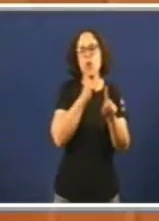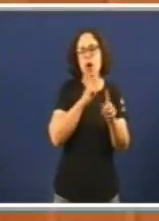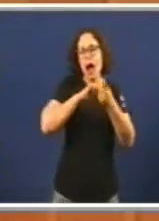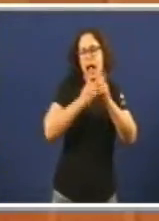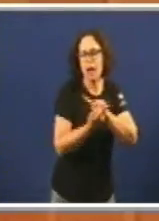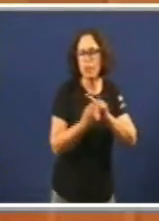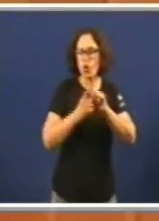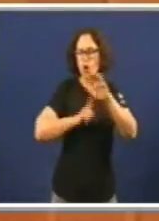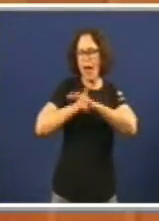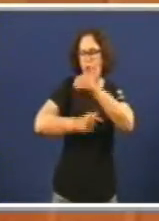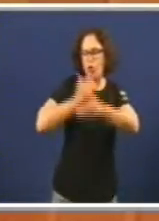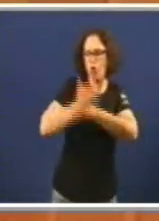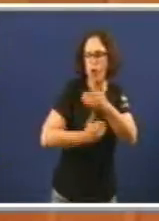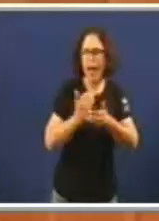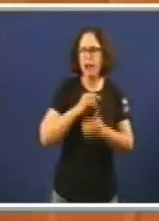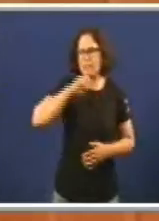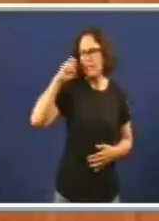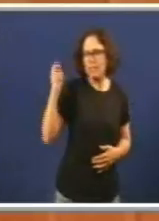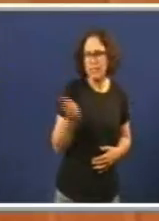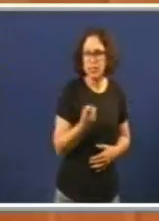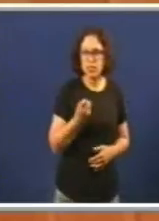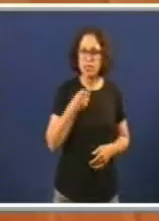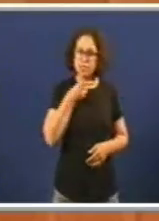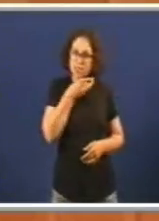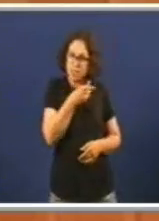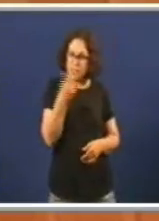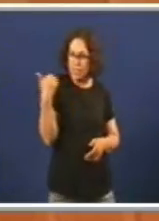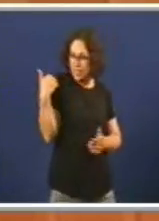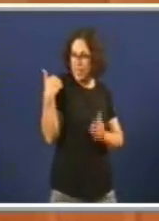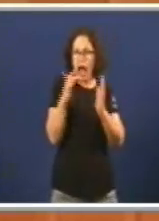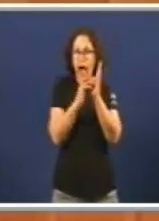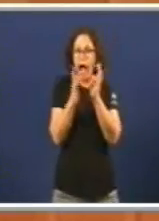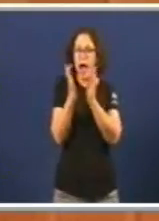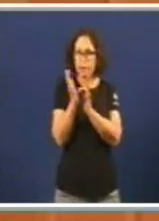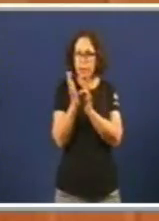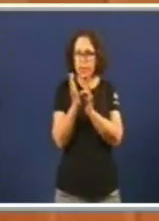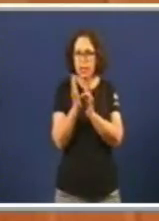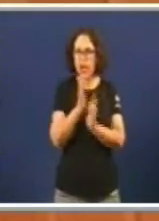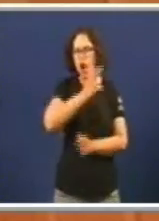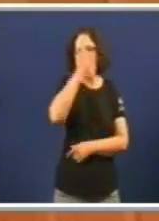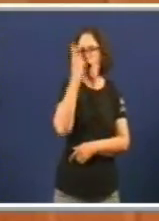os Pokémon, vostedes comprometeron no mes de abril, 1.550